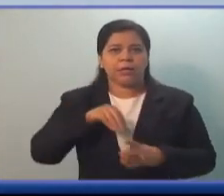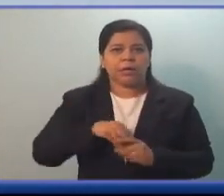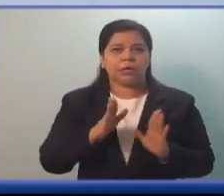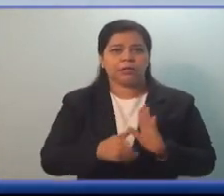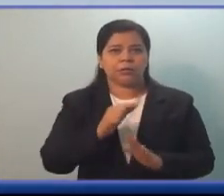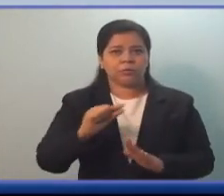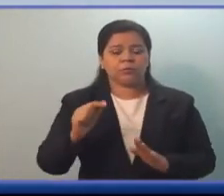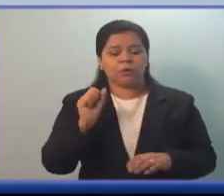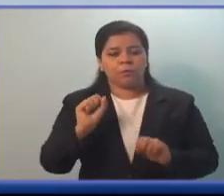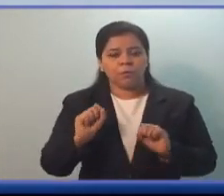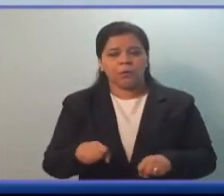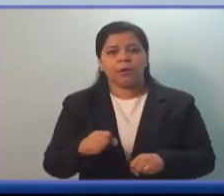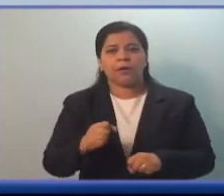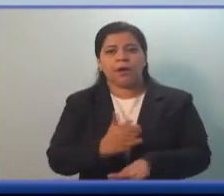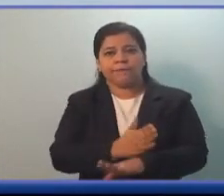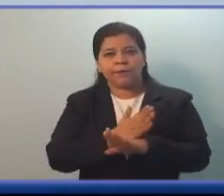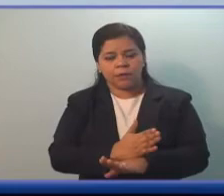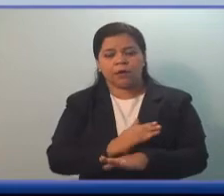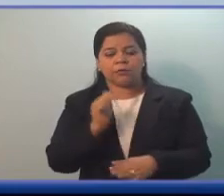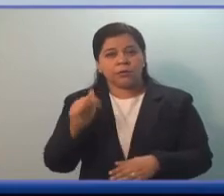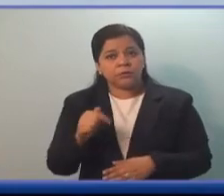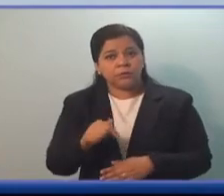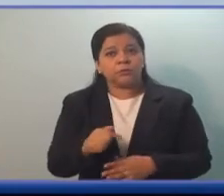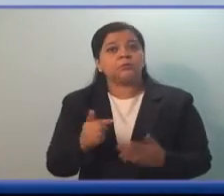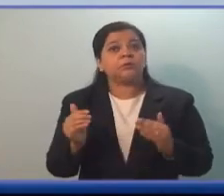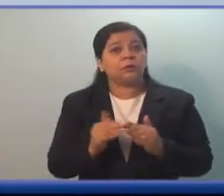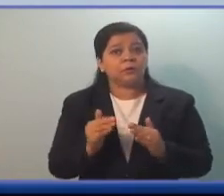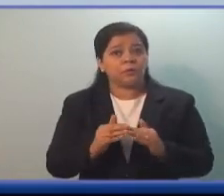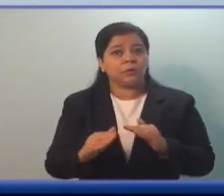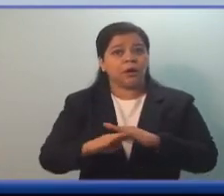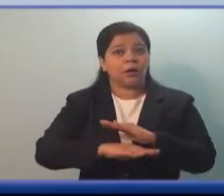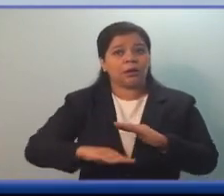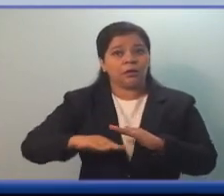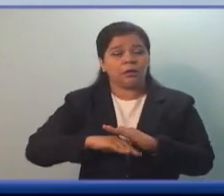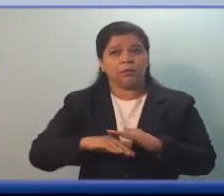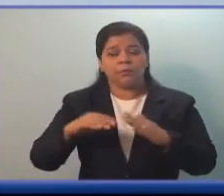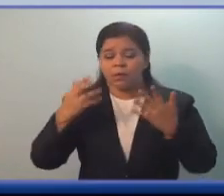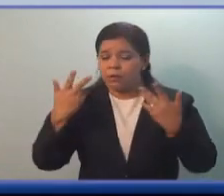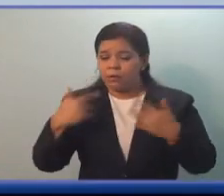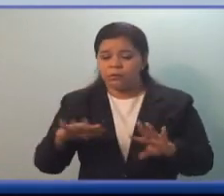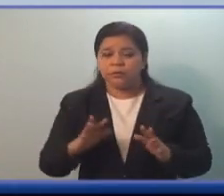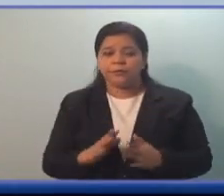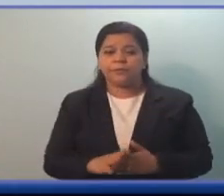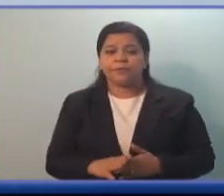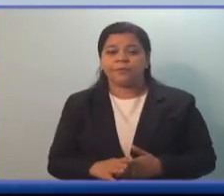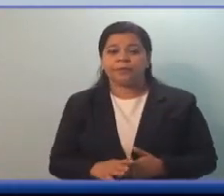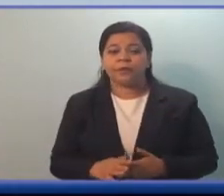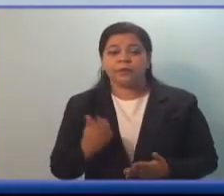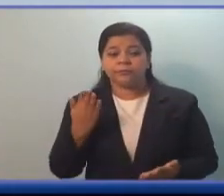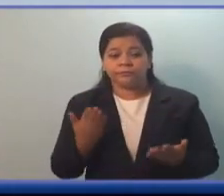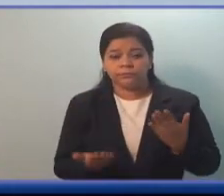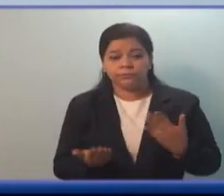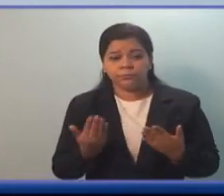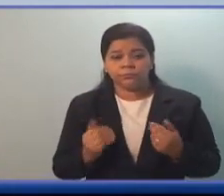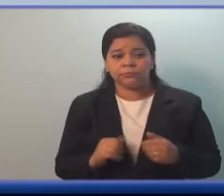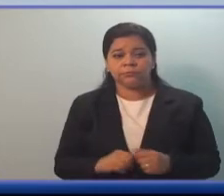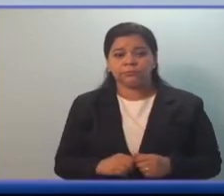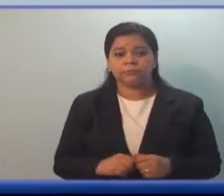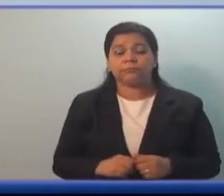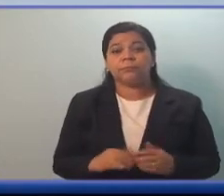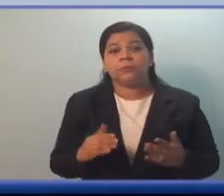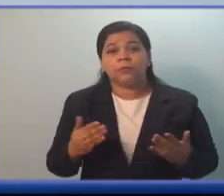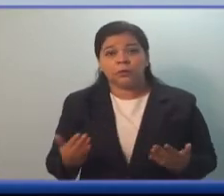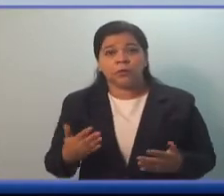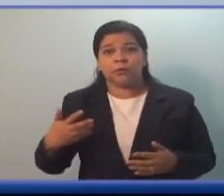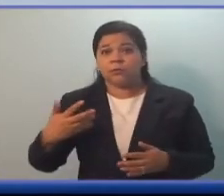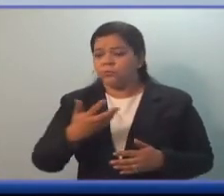eso en exceso y de acuerdo también a la naturaleza de un posible parentesco, ¿verdad? Porque también